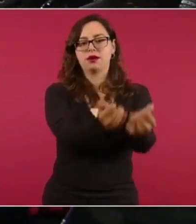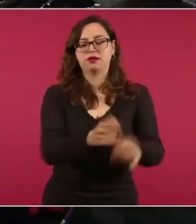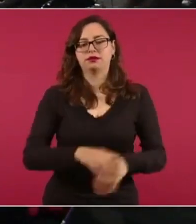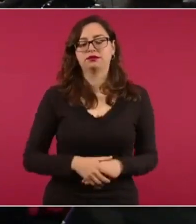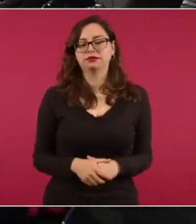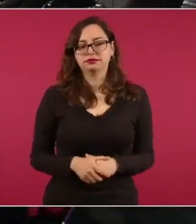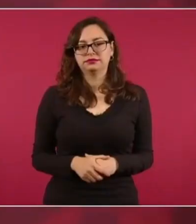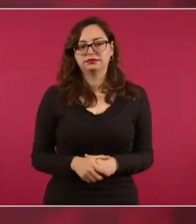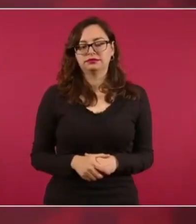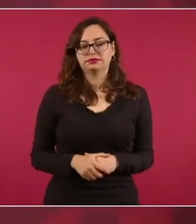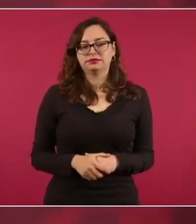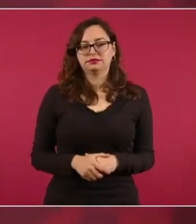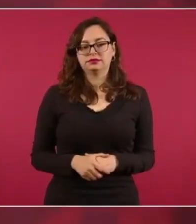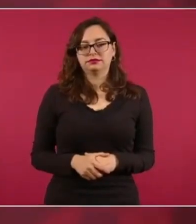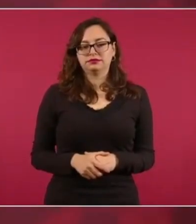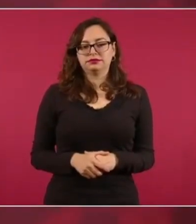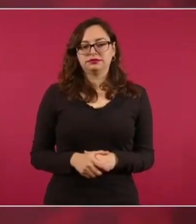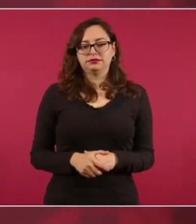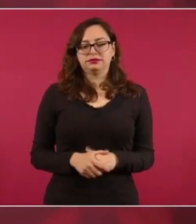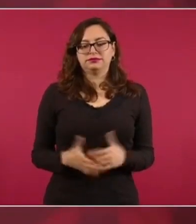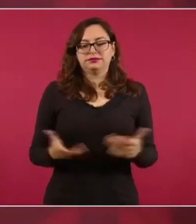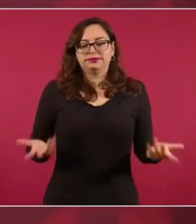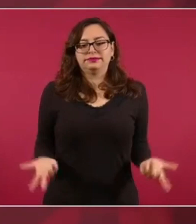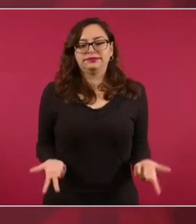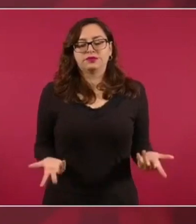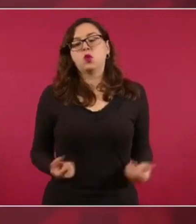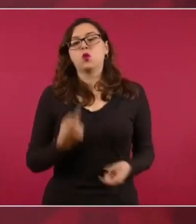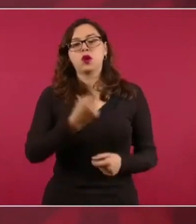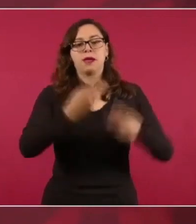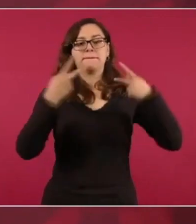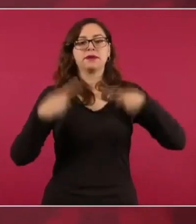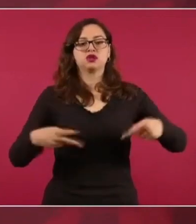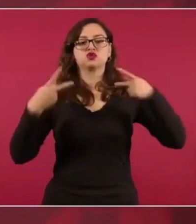Imagínense un racista,